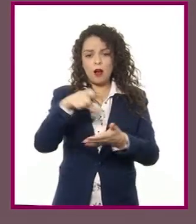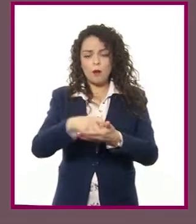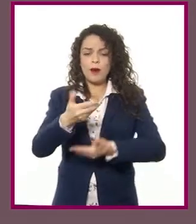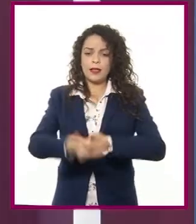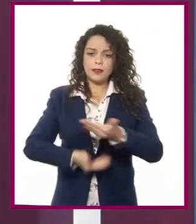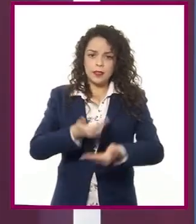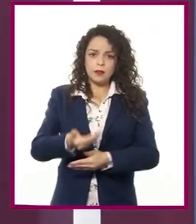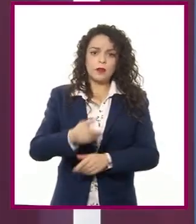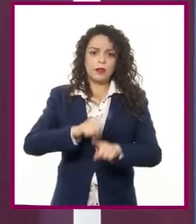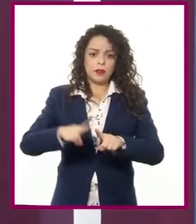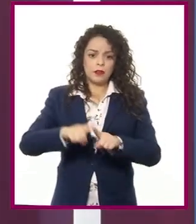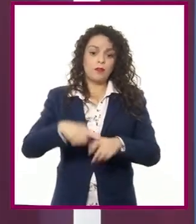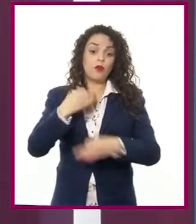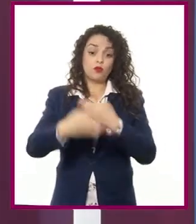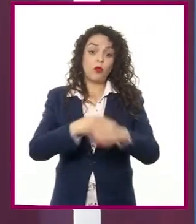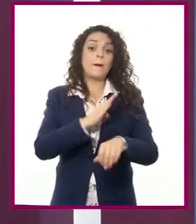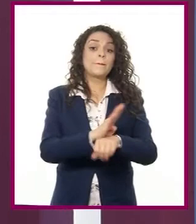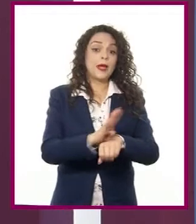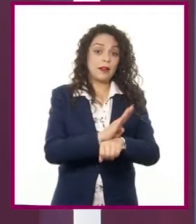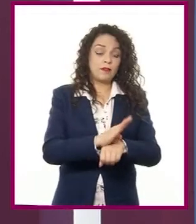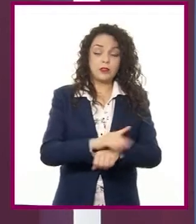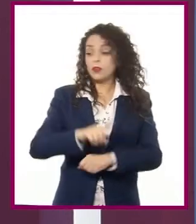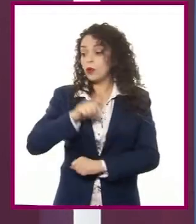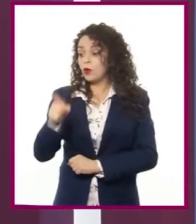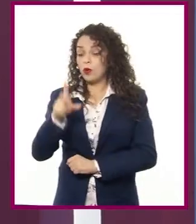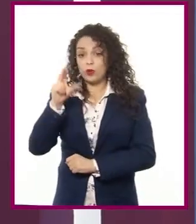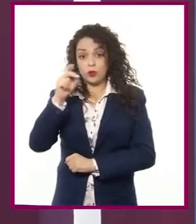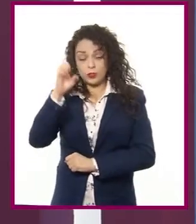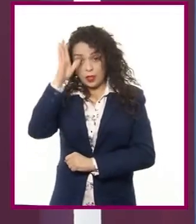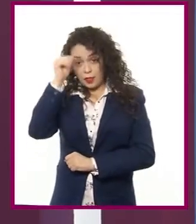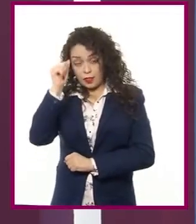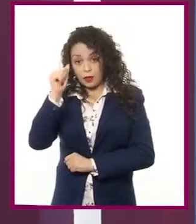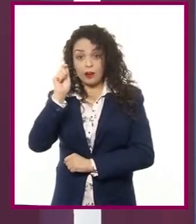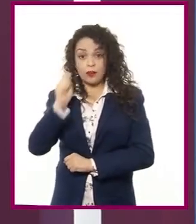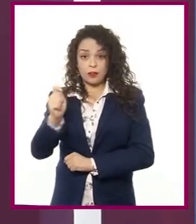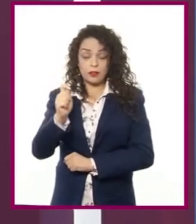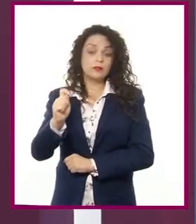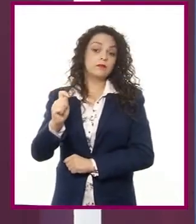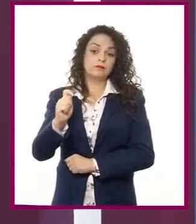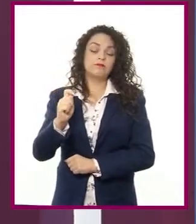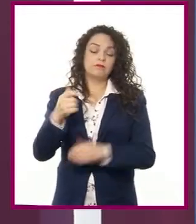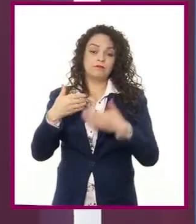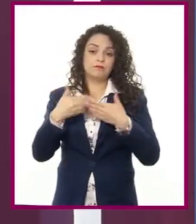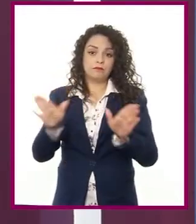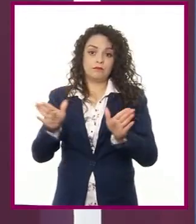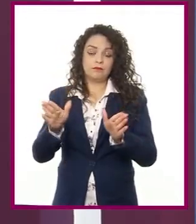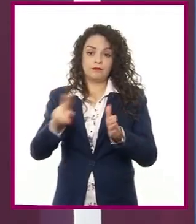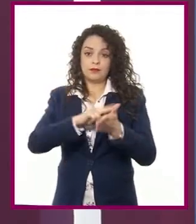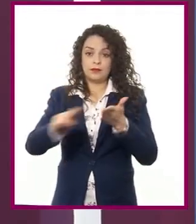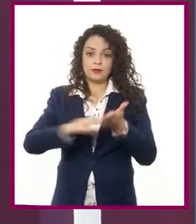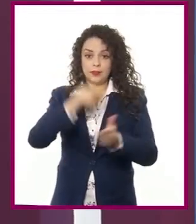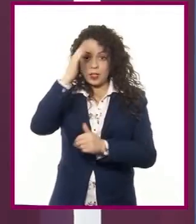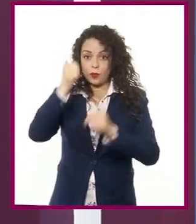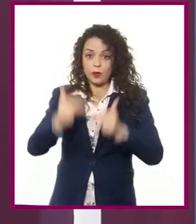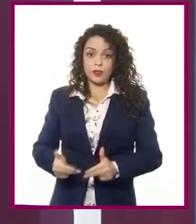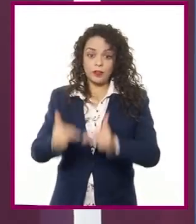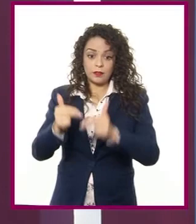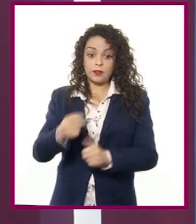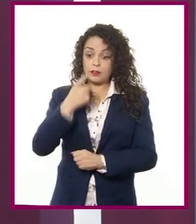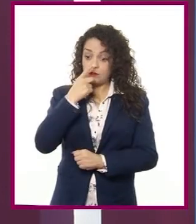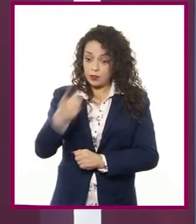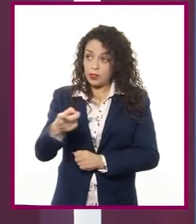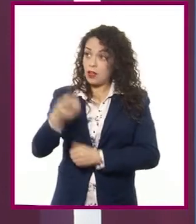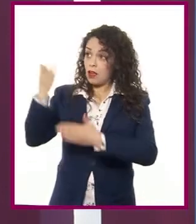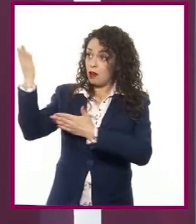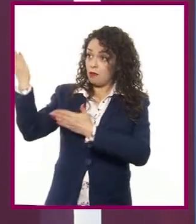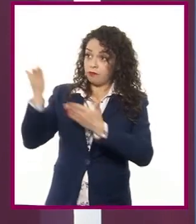Los opositores al libre comercio en los países subdesarrollados sostienen que abrir las puertas de par en par al capital